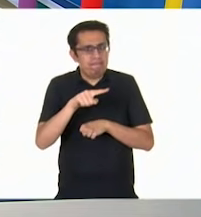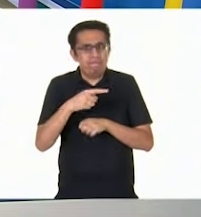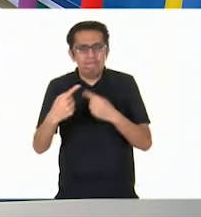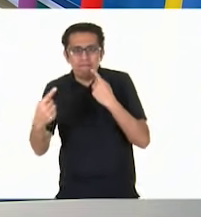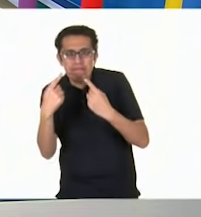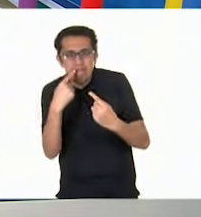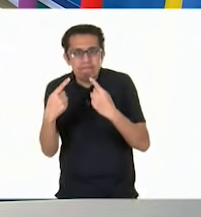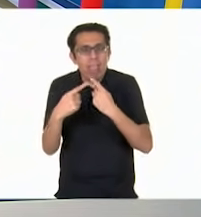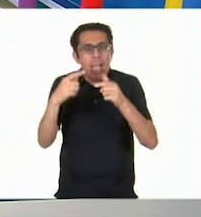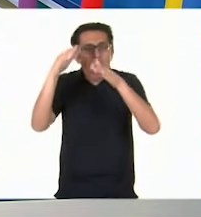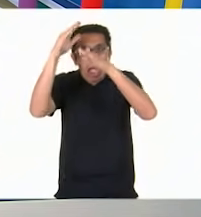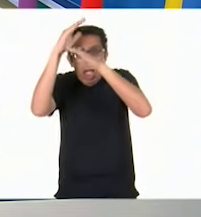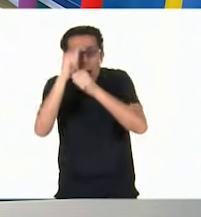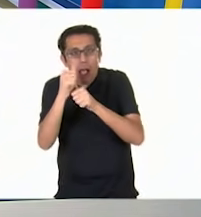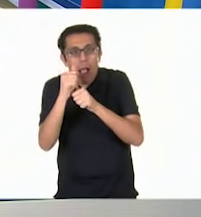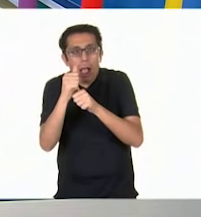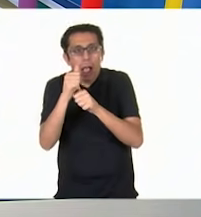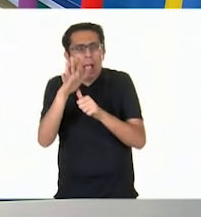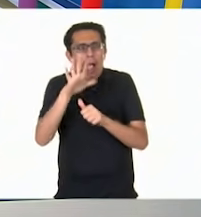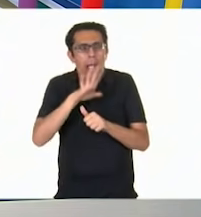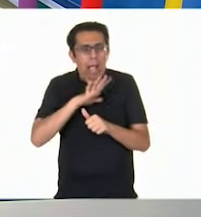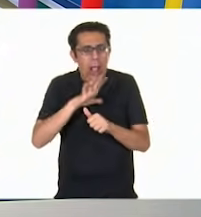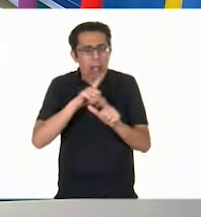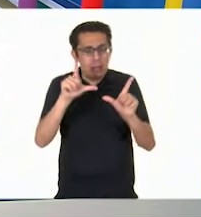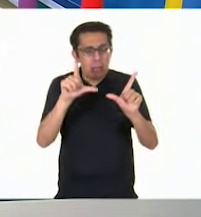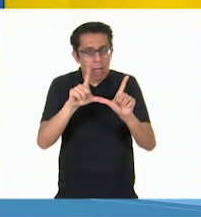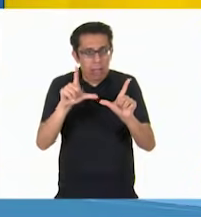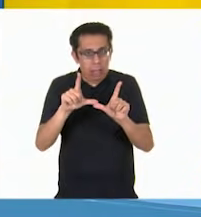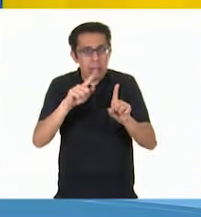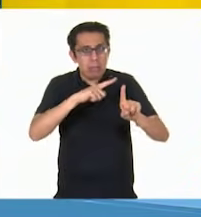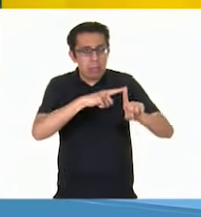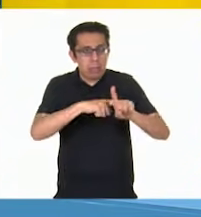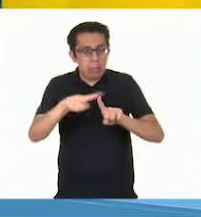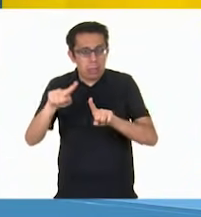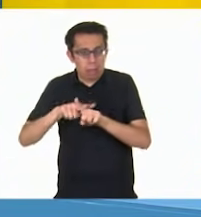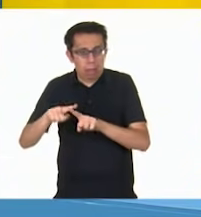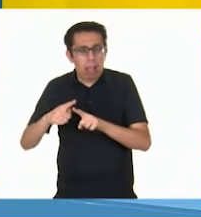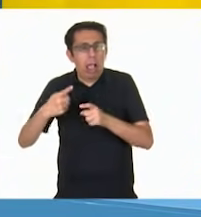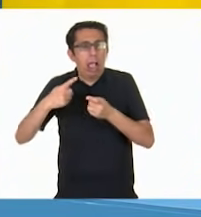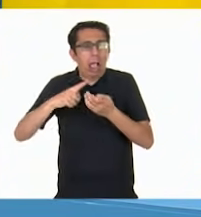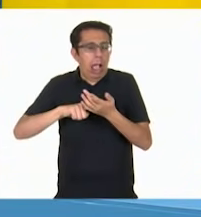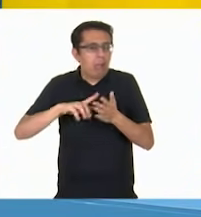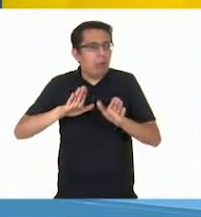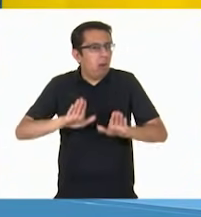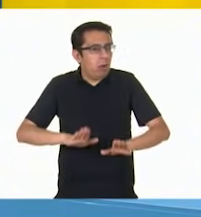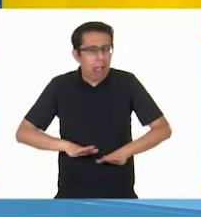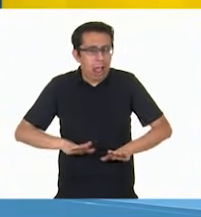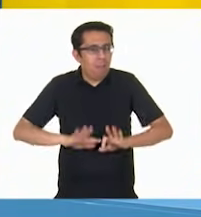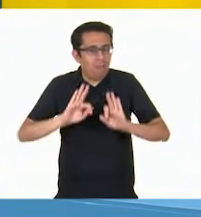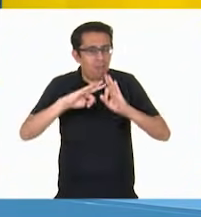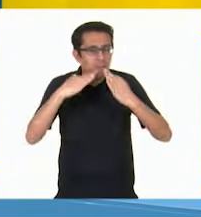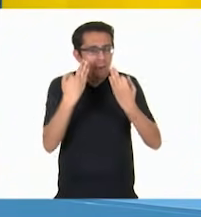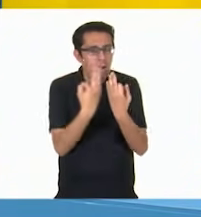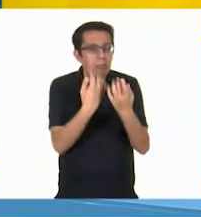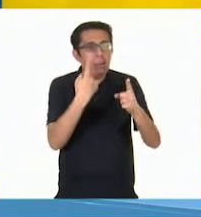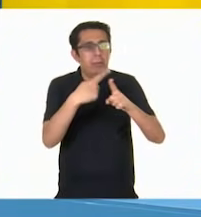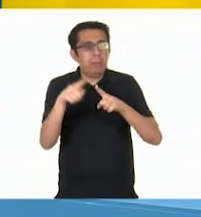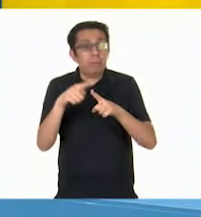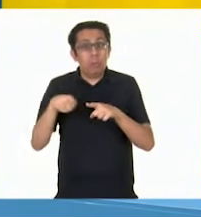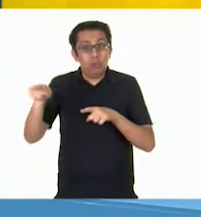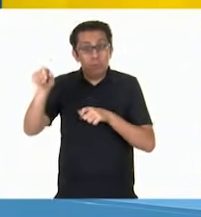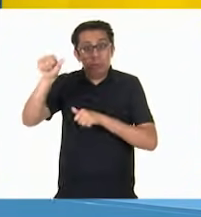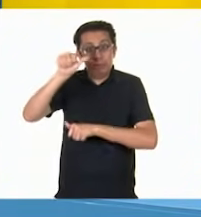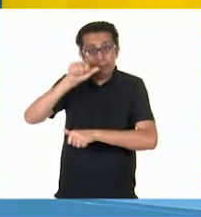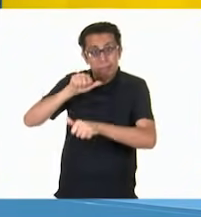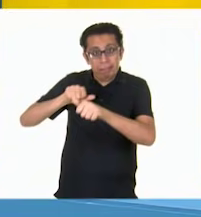acuerdo a que hay un conjunto de tarjetas con las características de las figuras. Por turnos, cada